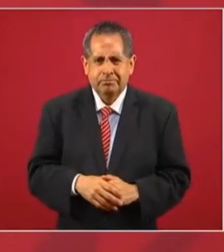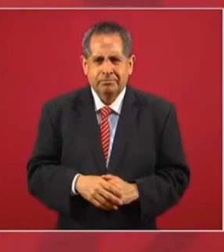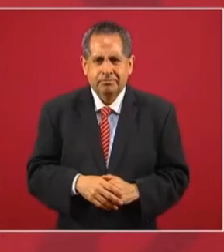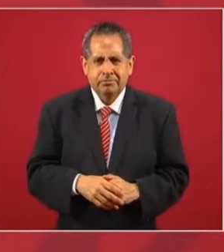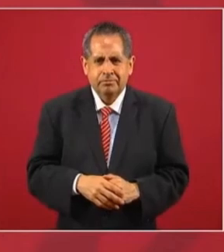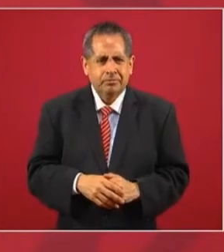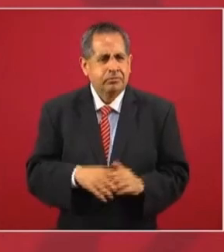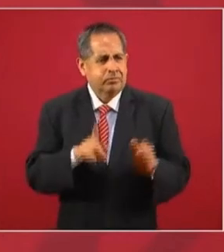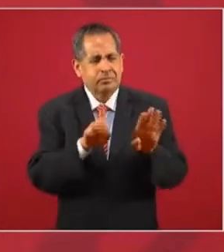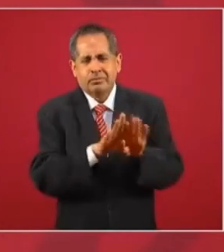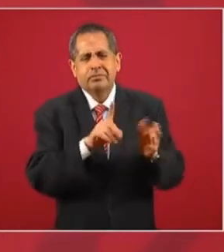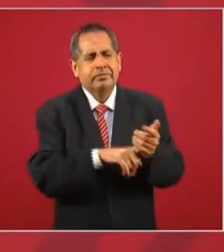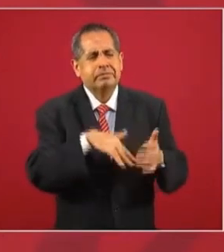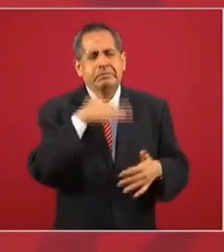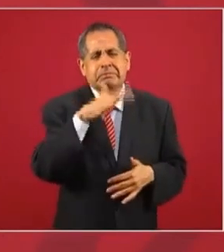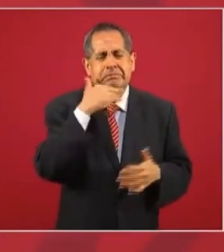¿Cómo es que transaban?